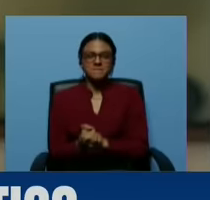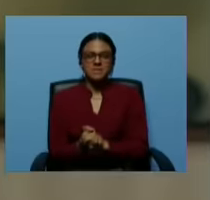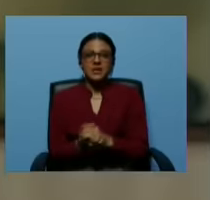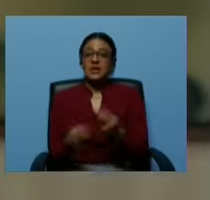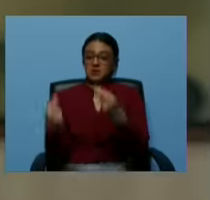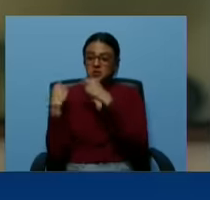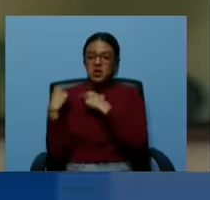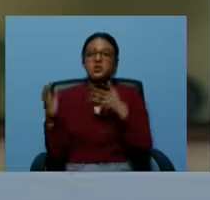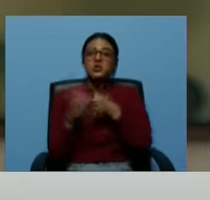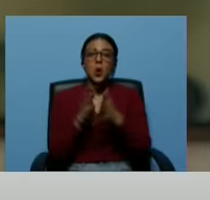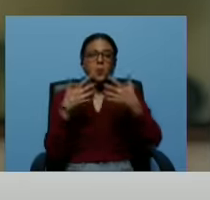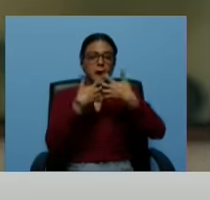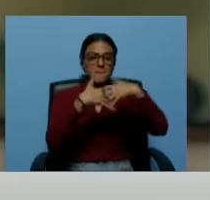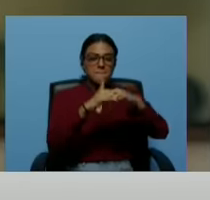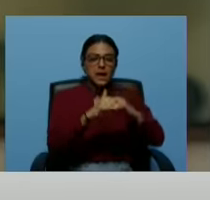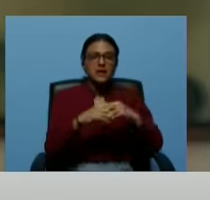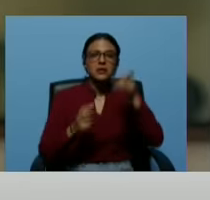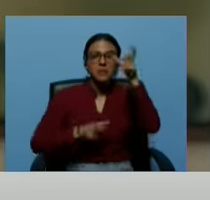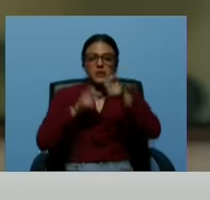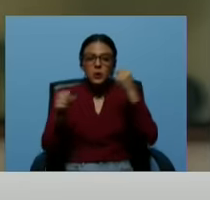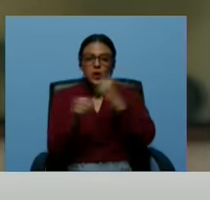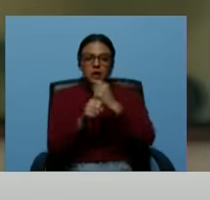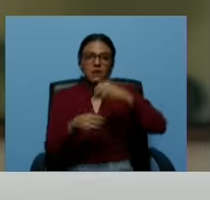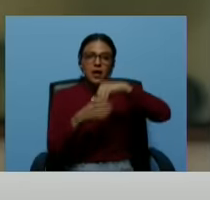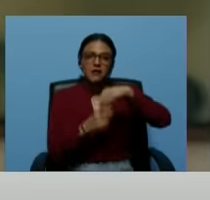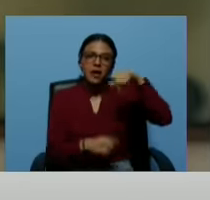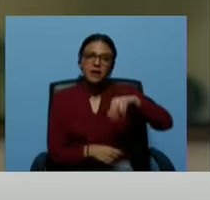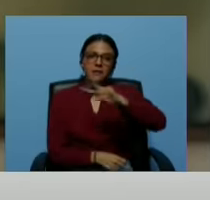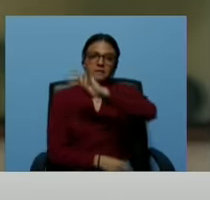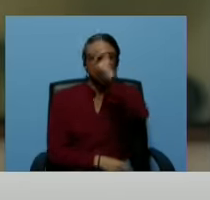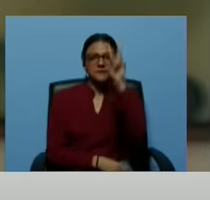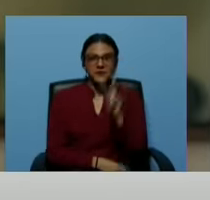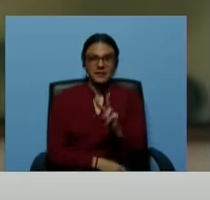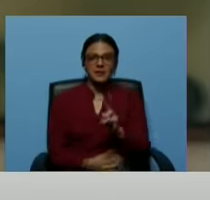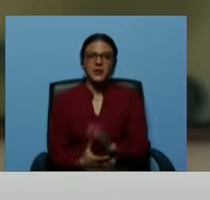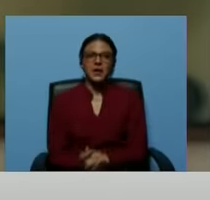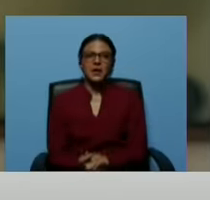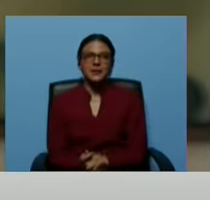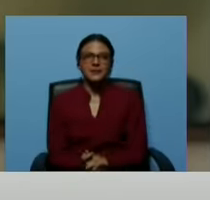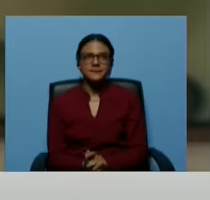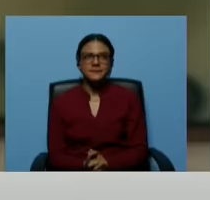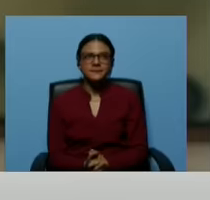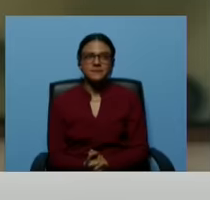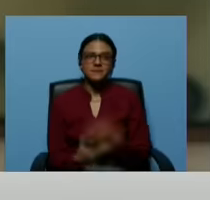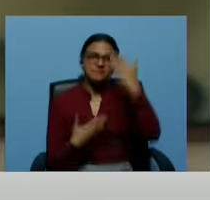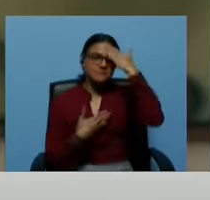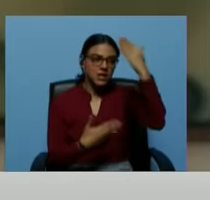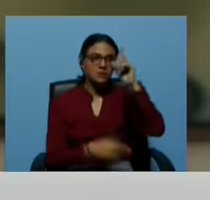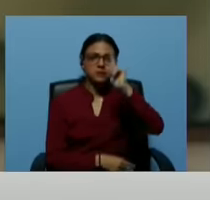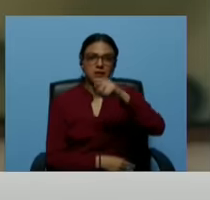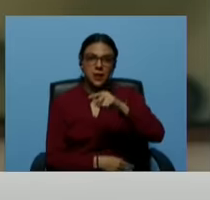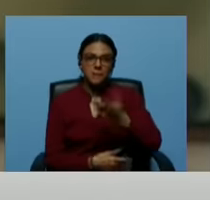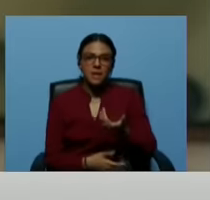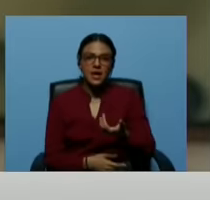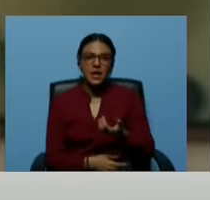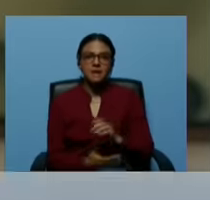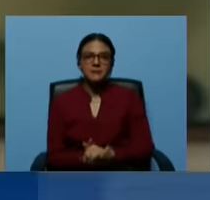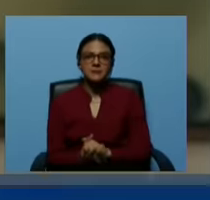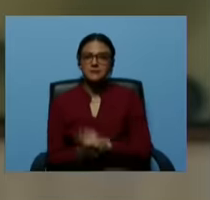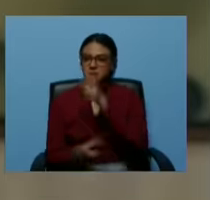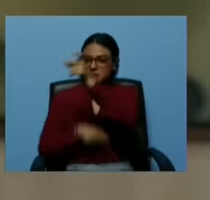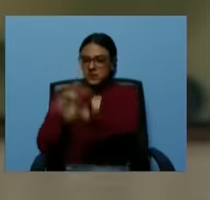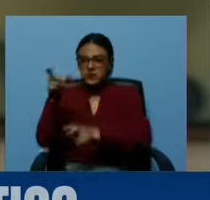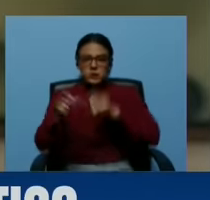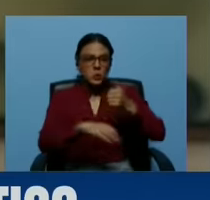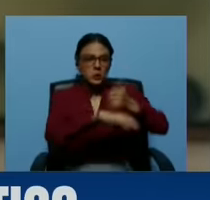negocios acreditados en la República Bolivariana de Venezuela. Saludo al canciller de